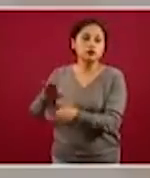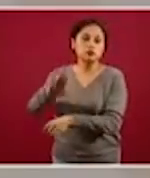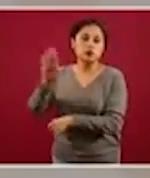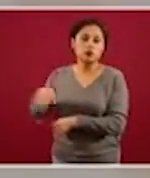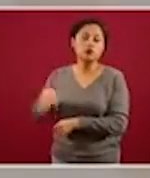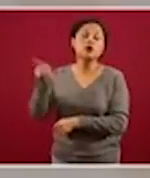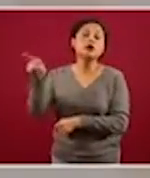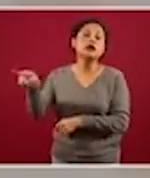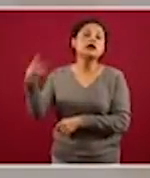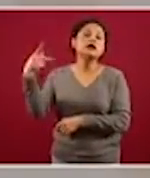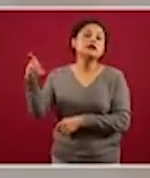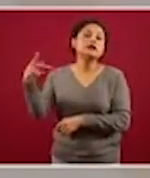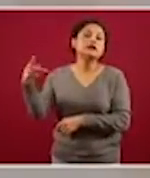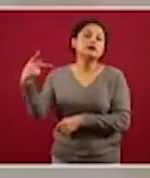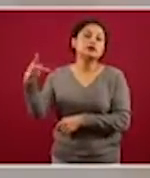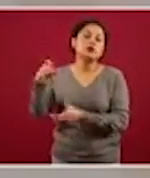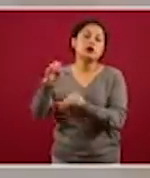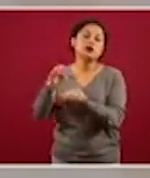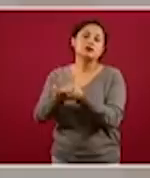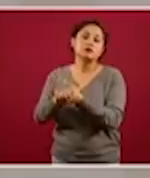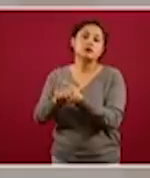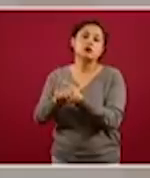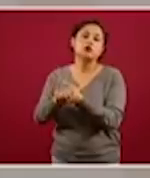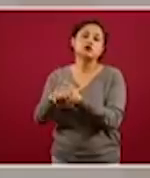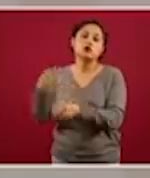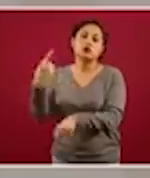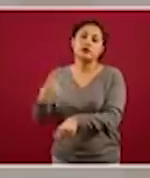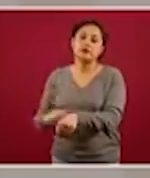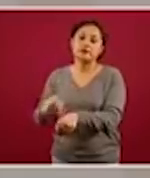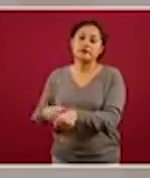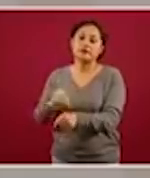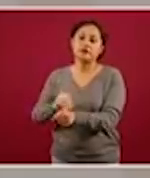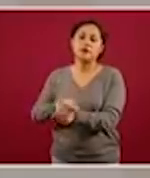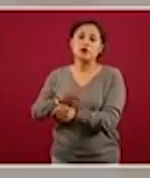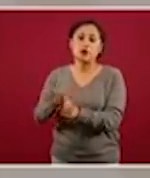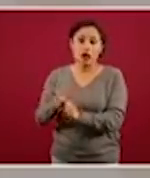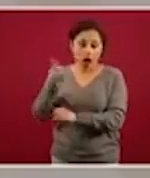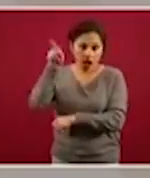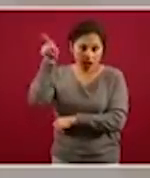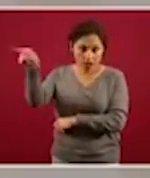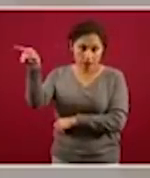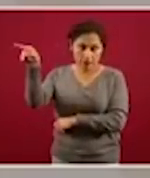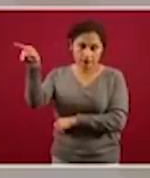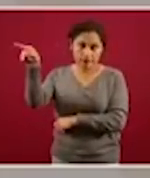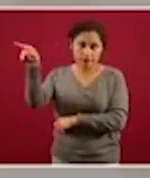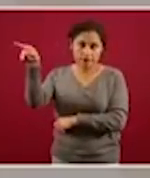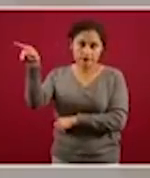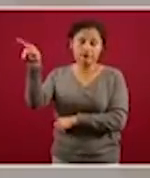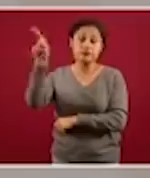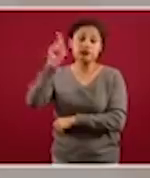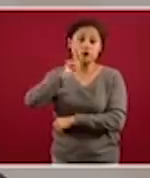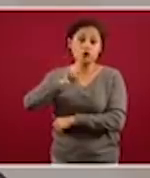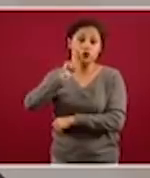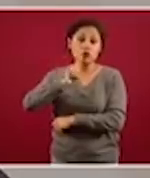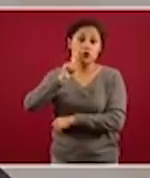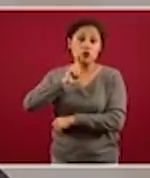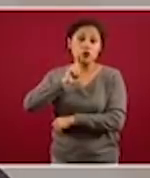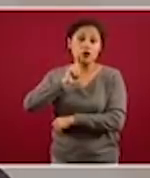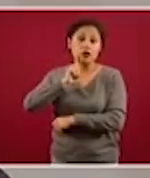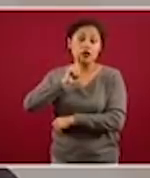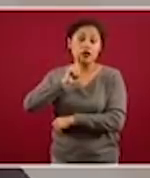el virus que ahora nos ha provocado una pandemia, y ella no podía abandonar